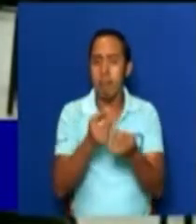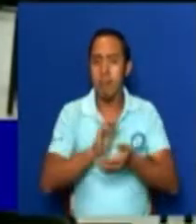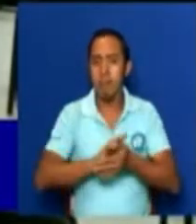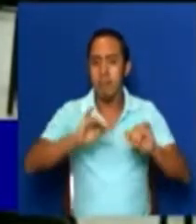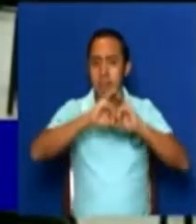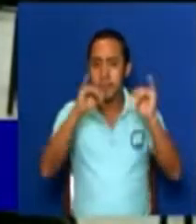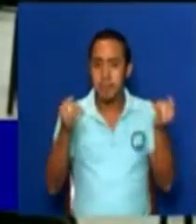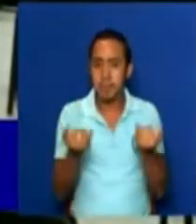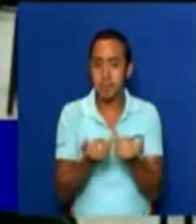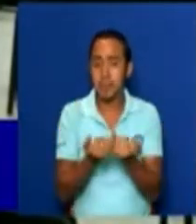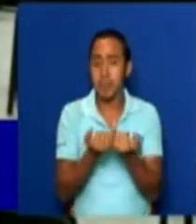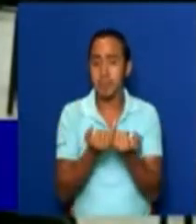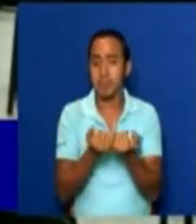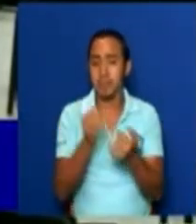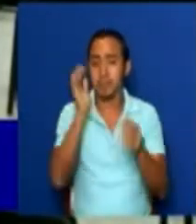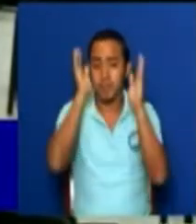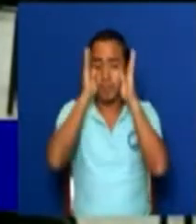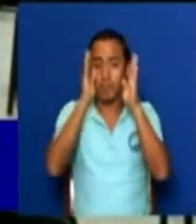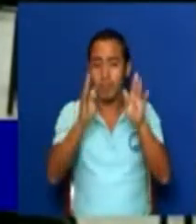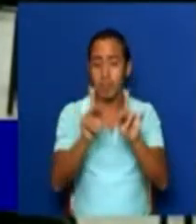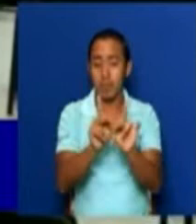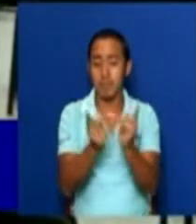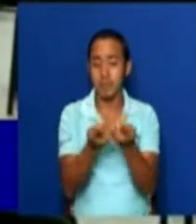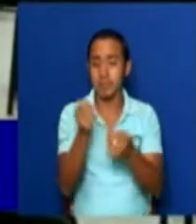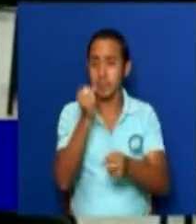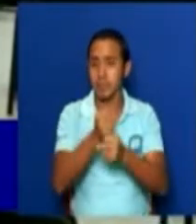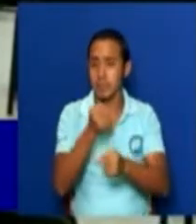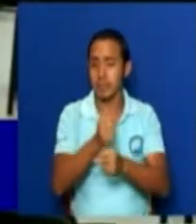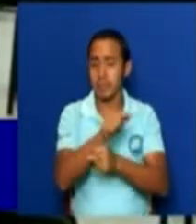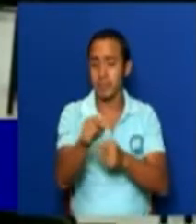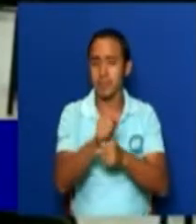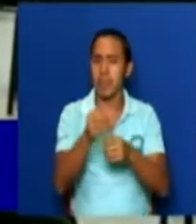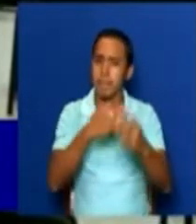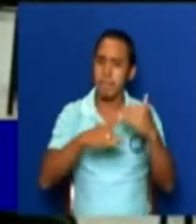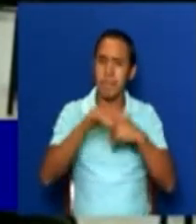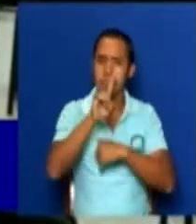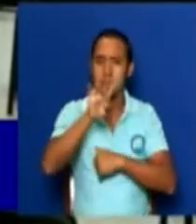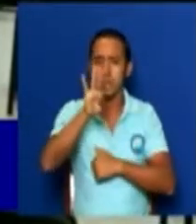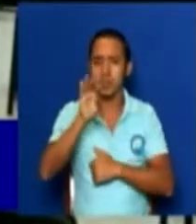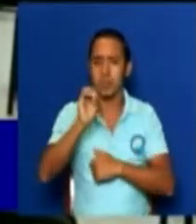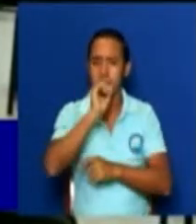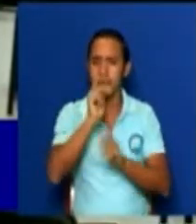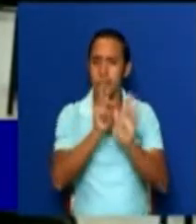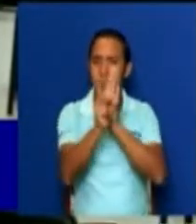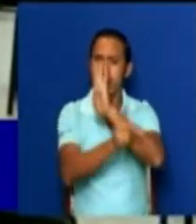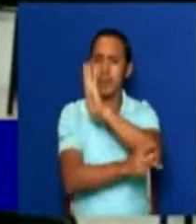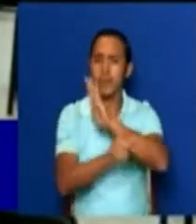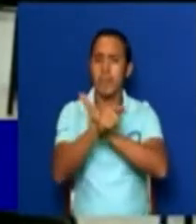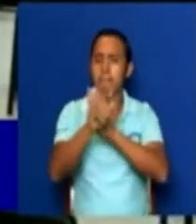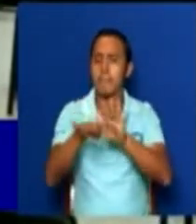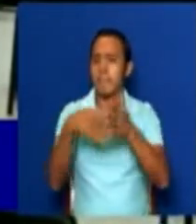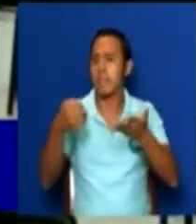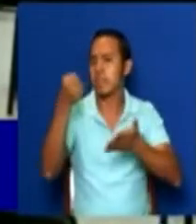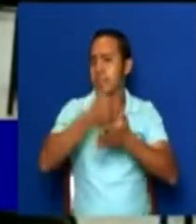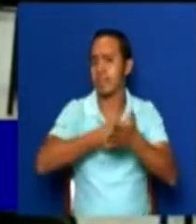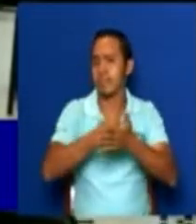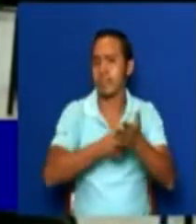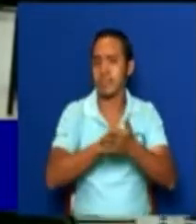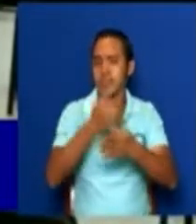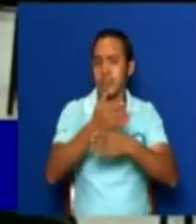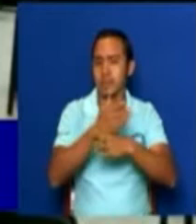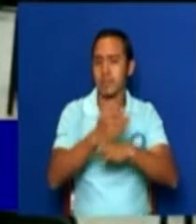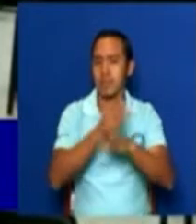es un secretariado internacional que aglutina más de 140 países y su objetivo es la defensa de los